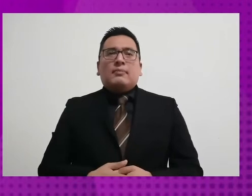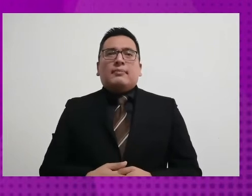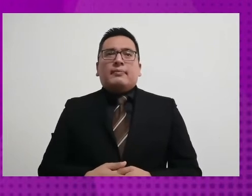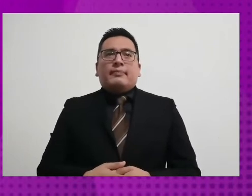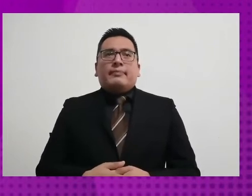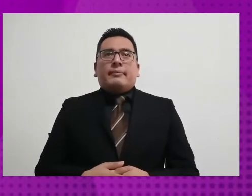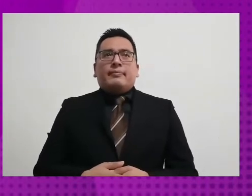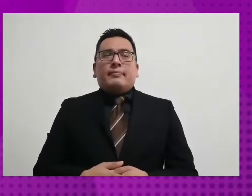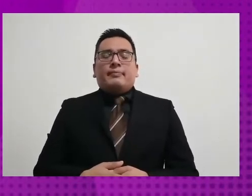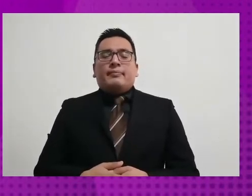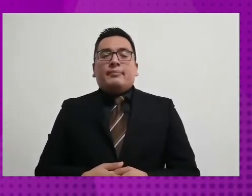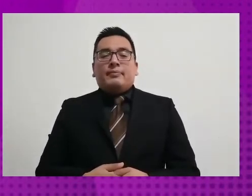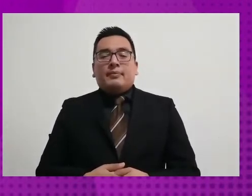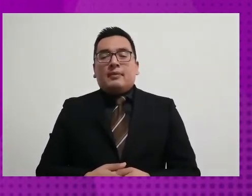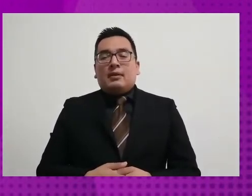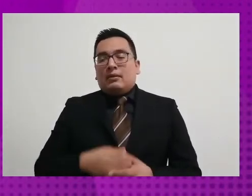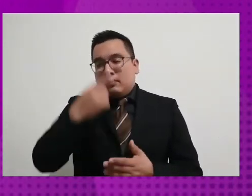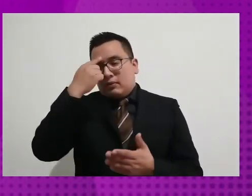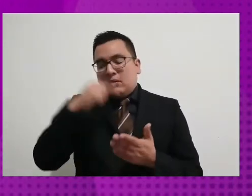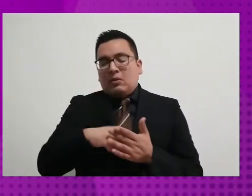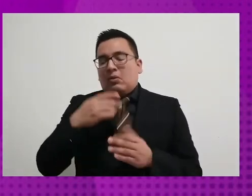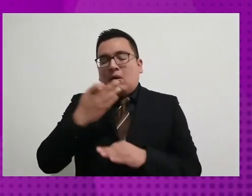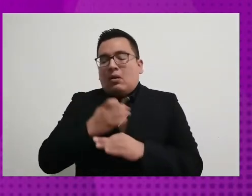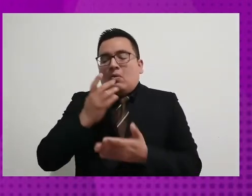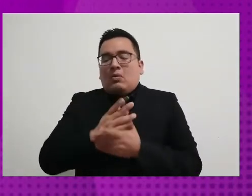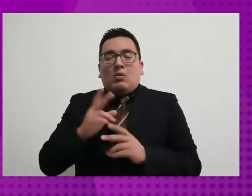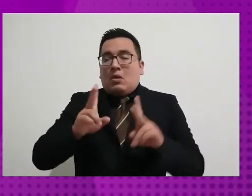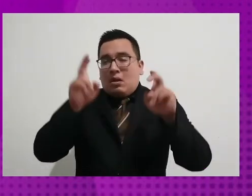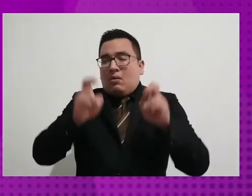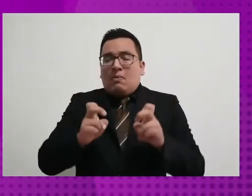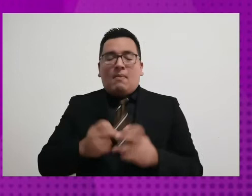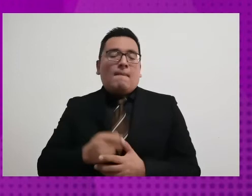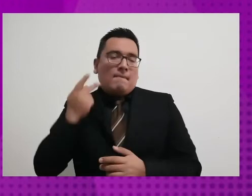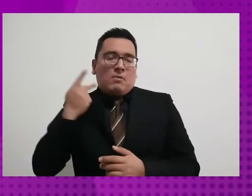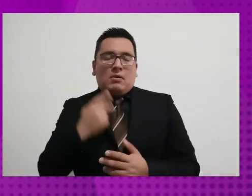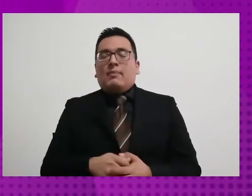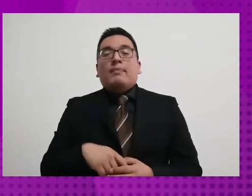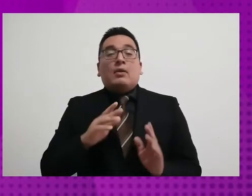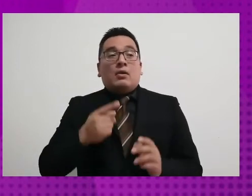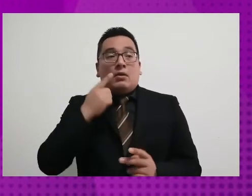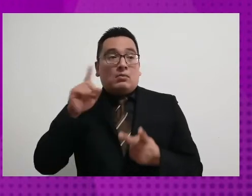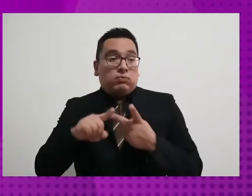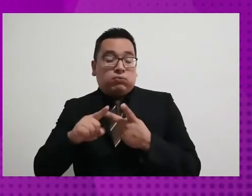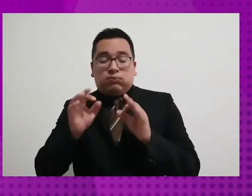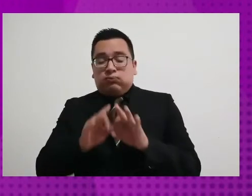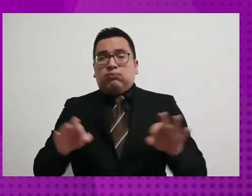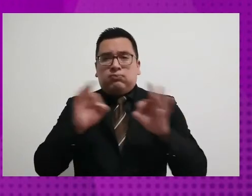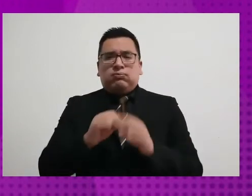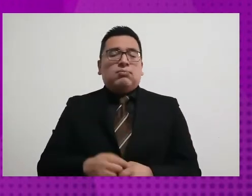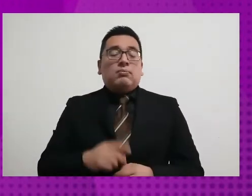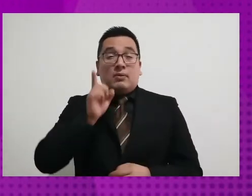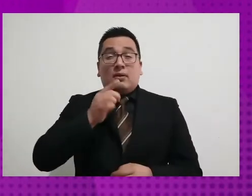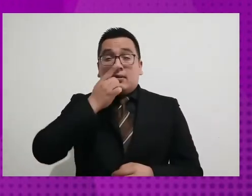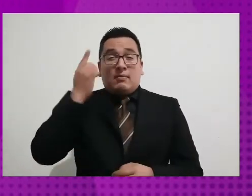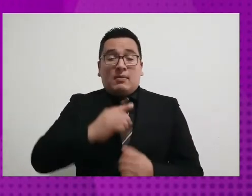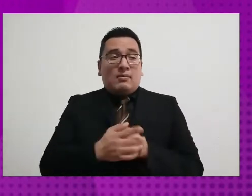empiece a funcionar. Creo que en un primer momento será solo en materia de violencia política. Y bueno, tu segunda pregunta me parece que es importantísimo